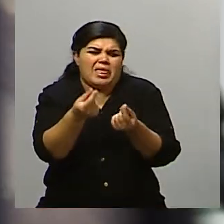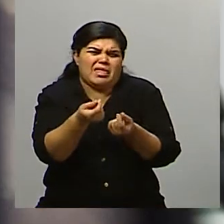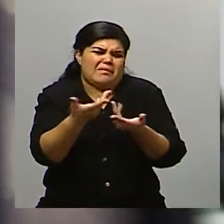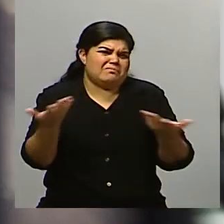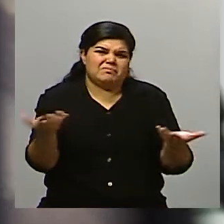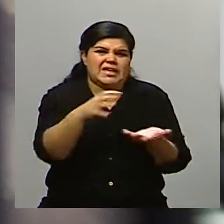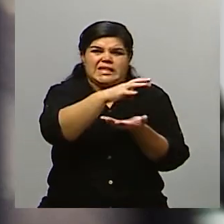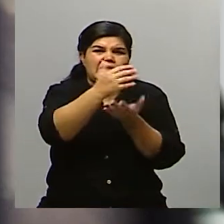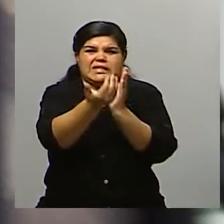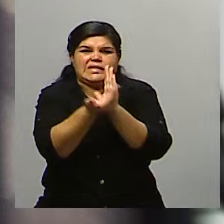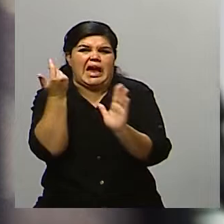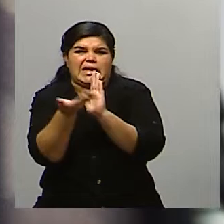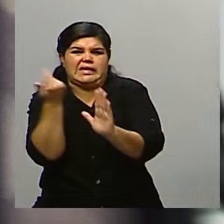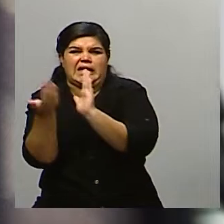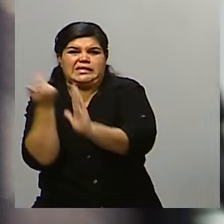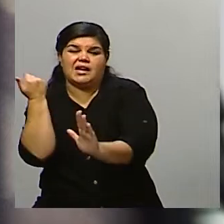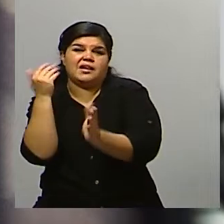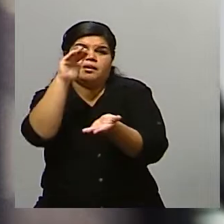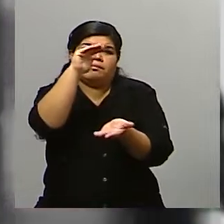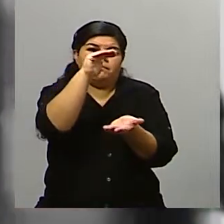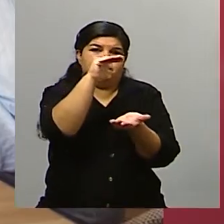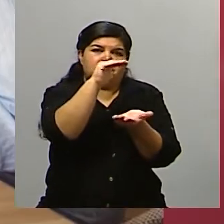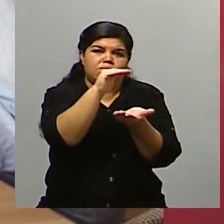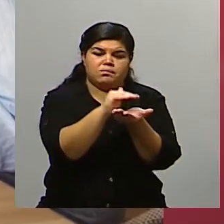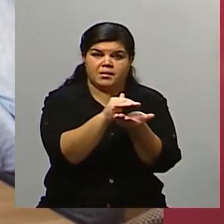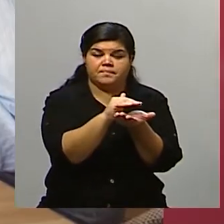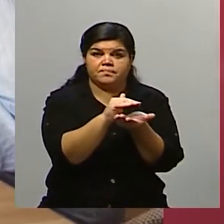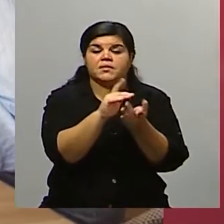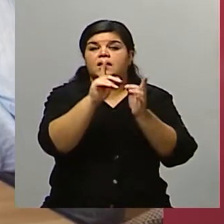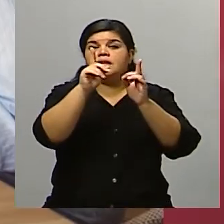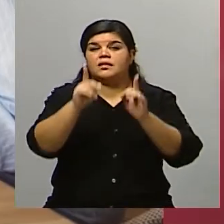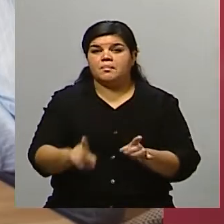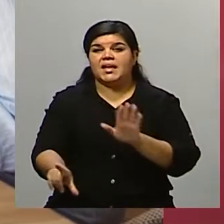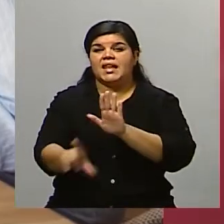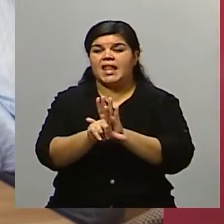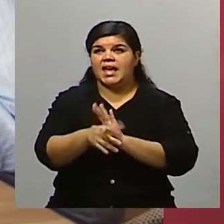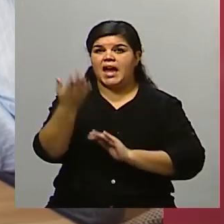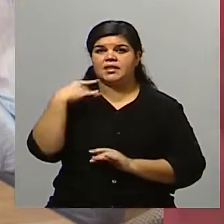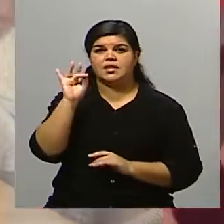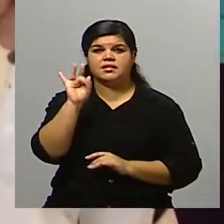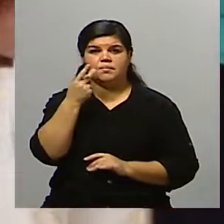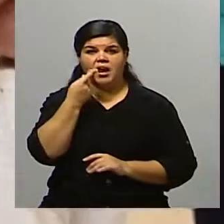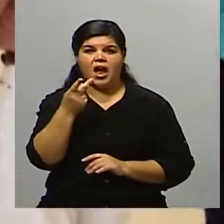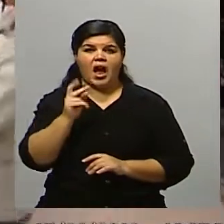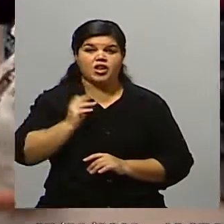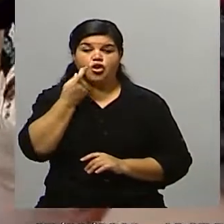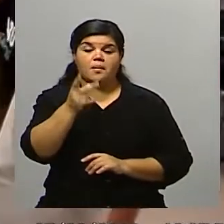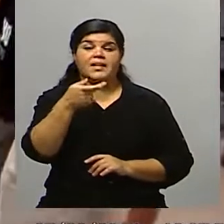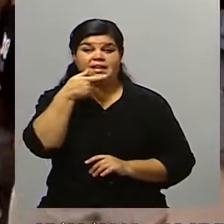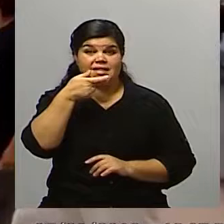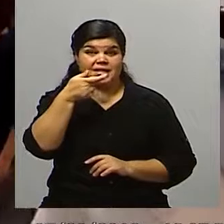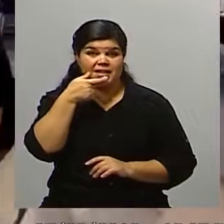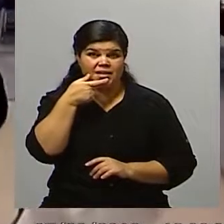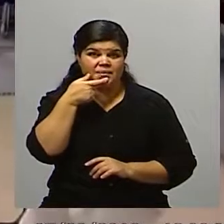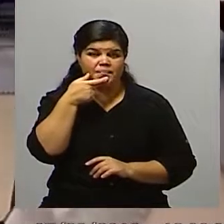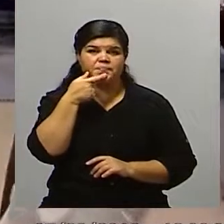y bueno, esto llevó también a que con una ley de movilidad jubilatoria, la aprobada en diciembre del 2017, se perdiera una pérdida de poder